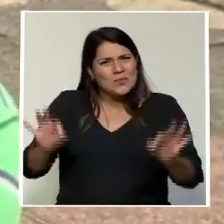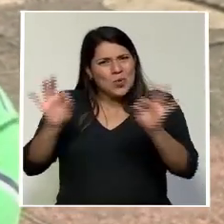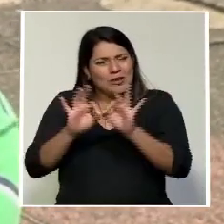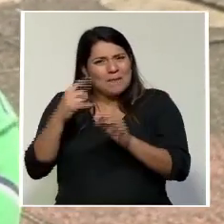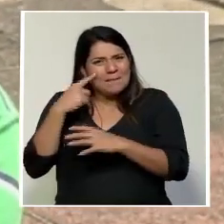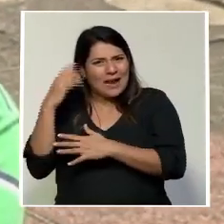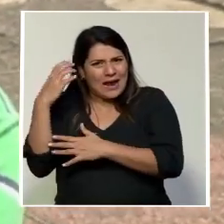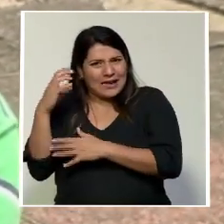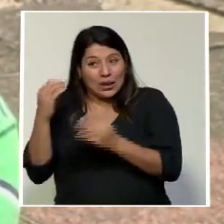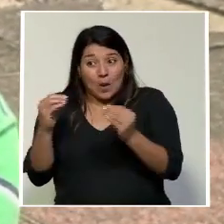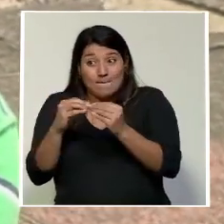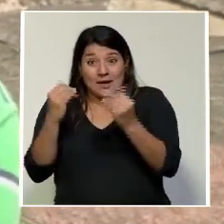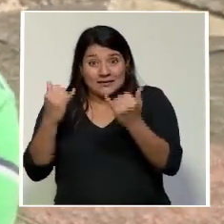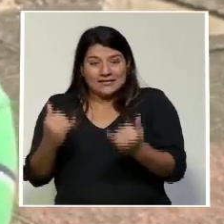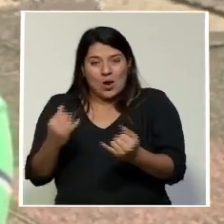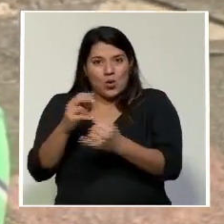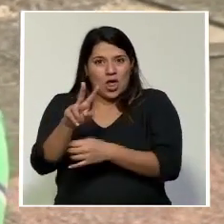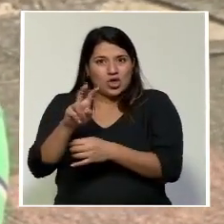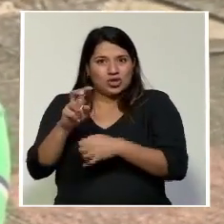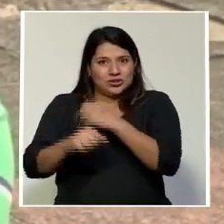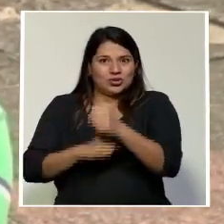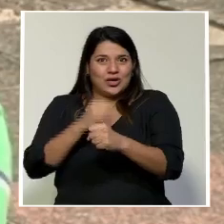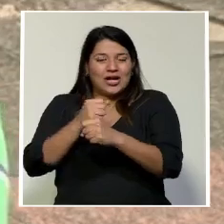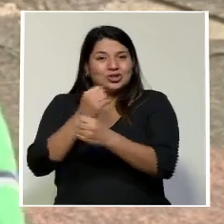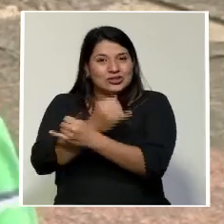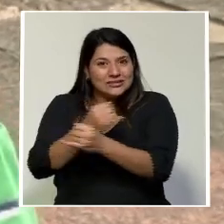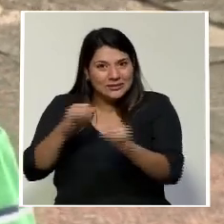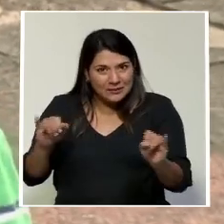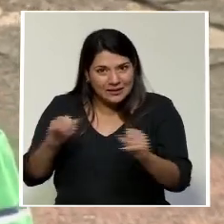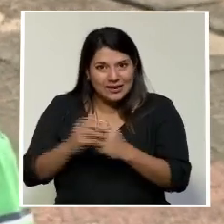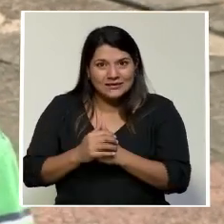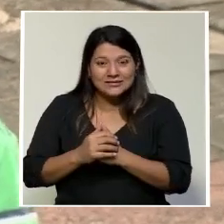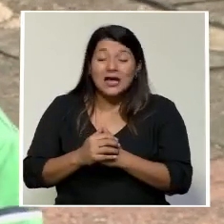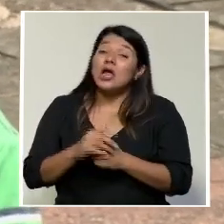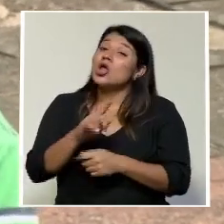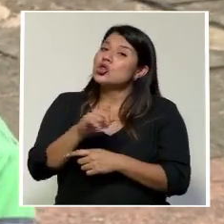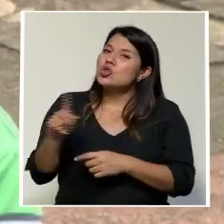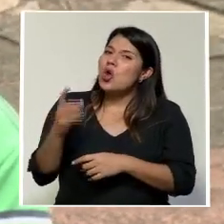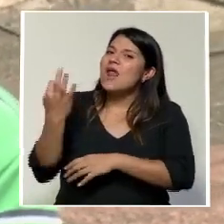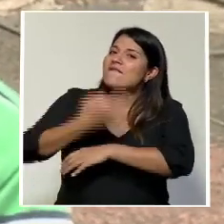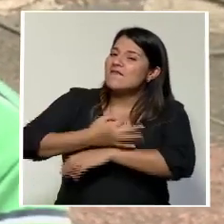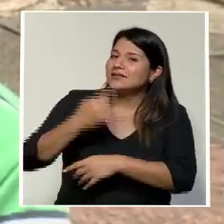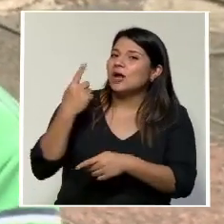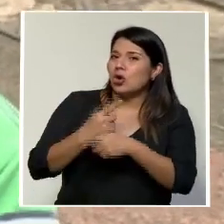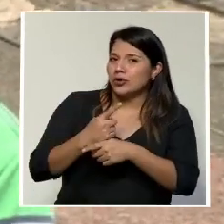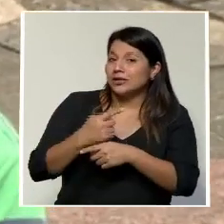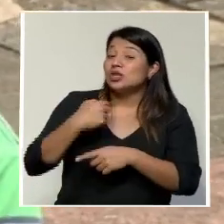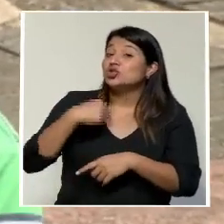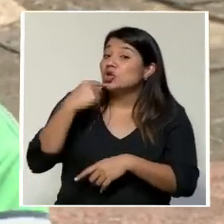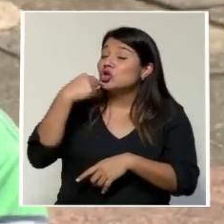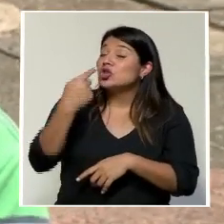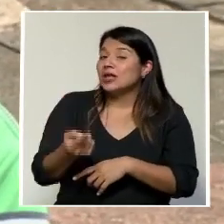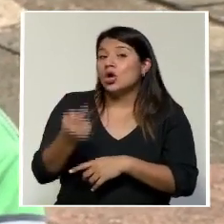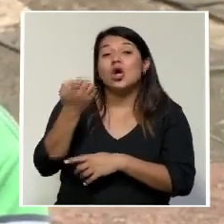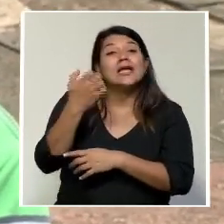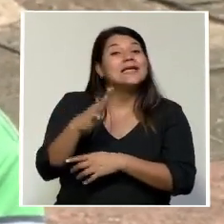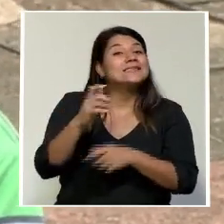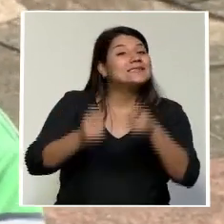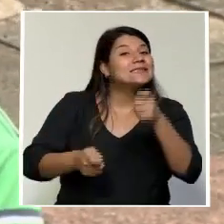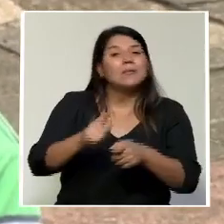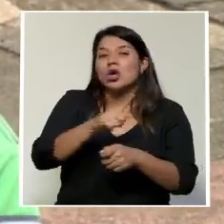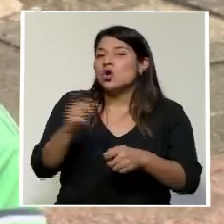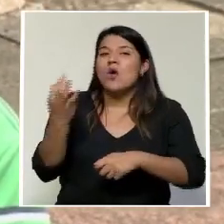de la independencia, como usted me habla, estamos celebrando, aunque no es la fecha adecuada, porque yo siempre he dicho que el 15 de septiembre no es la fecha